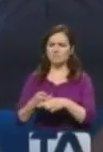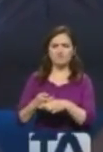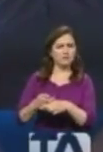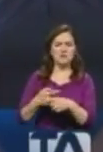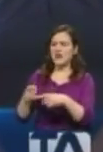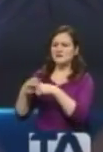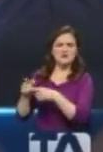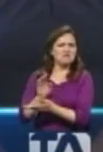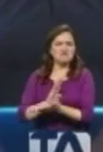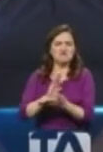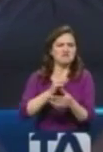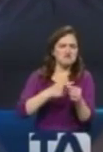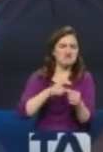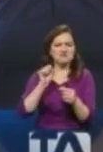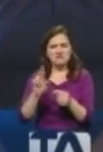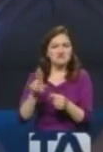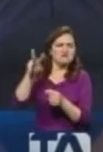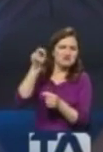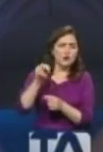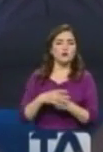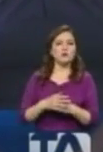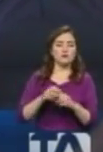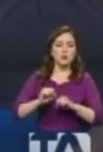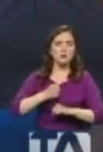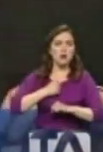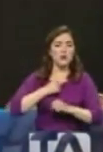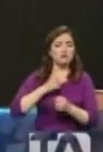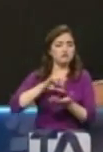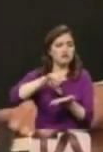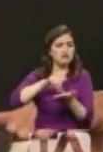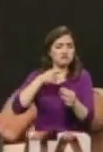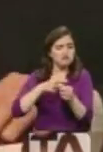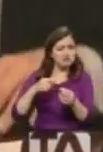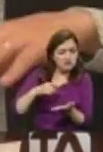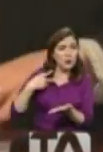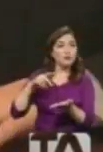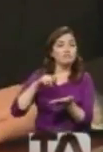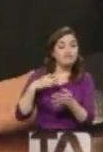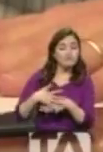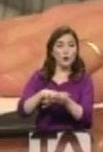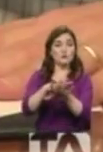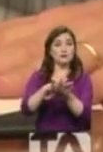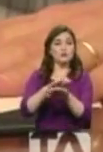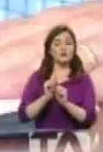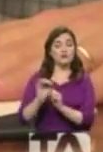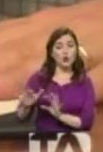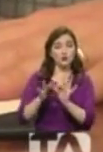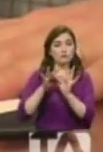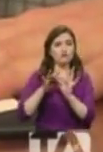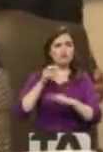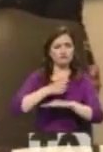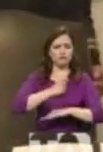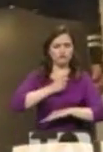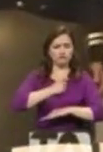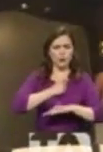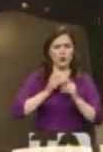concentración, lo que ya de por sí muestra la capacidad integradora de esta ciudad. En ese contexto, la ciudad capital se unió a la declaratoria con los